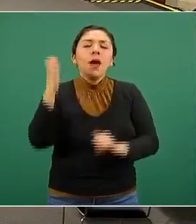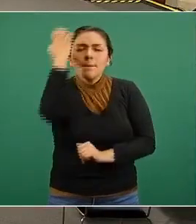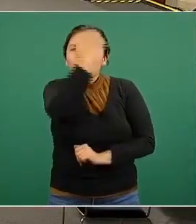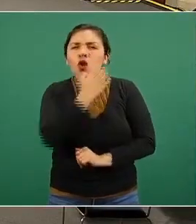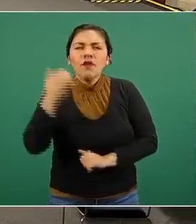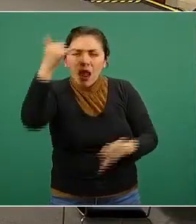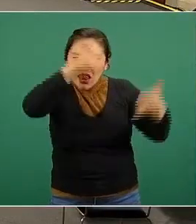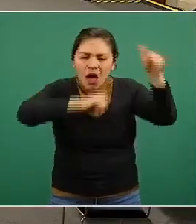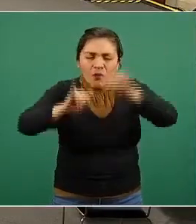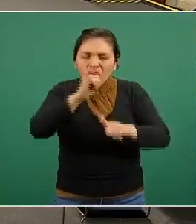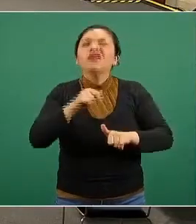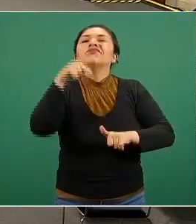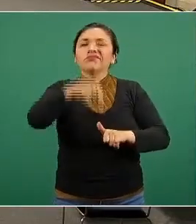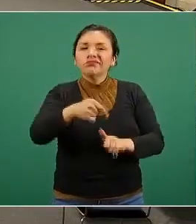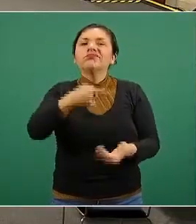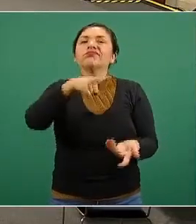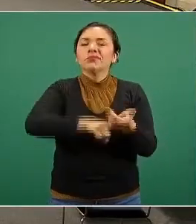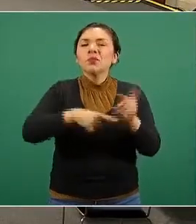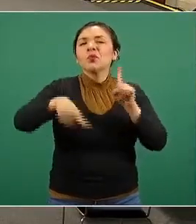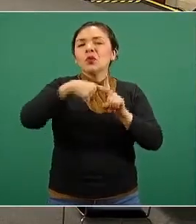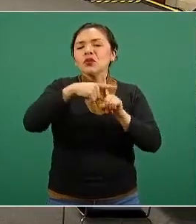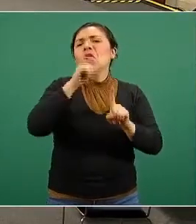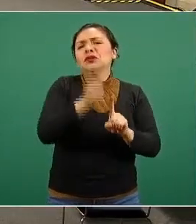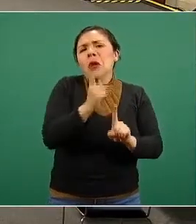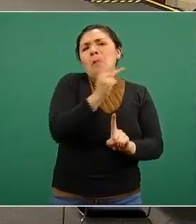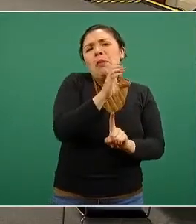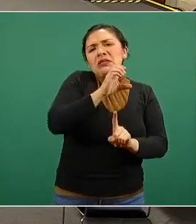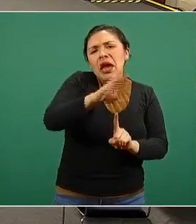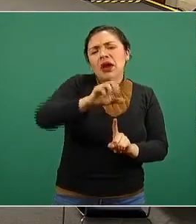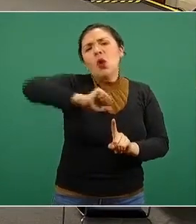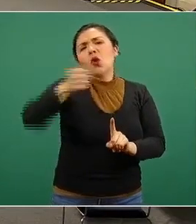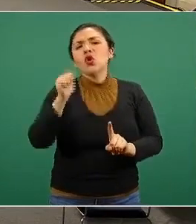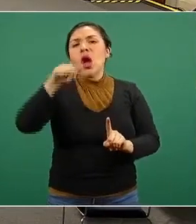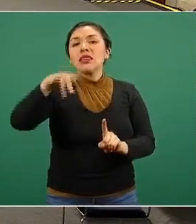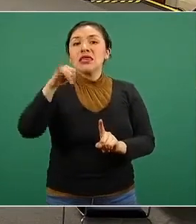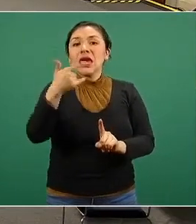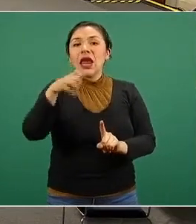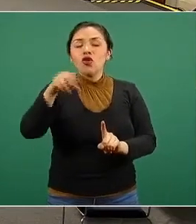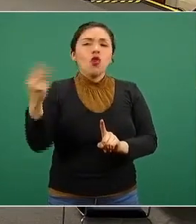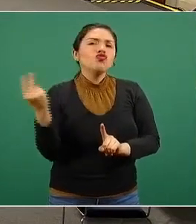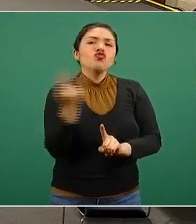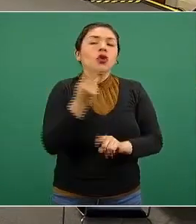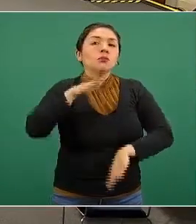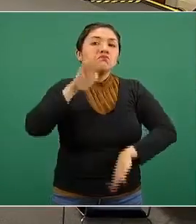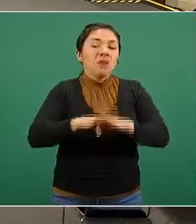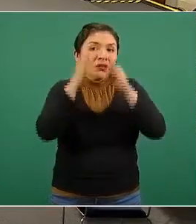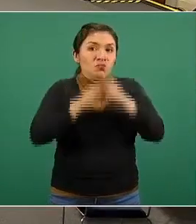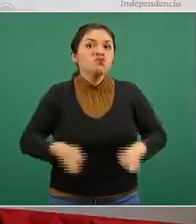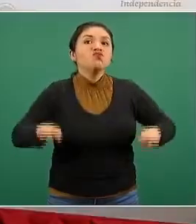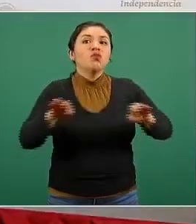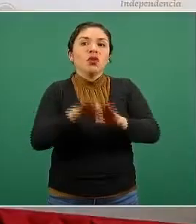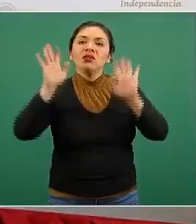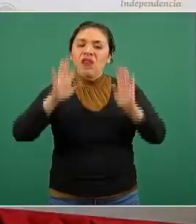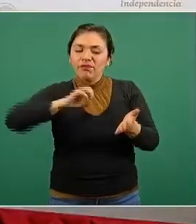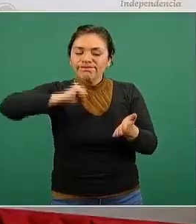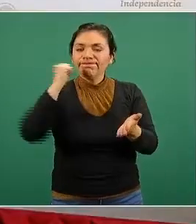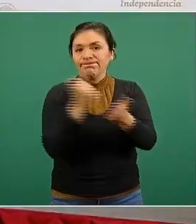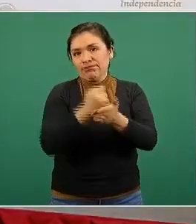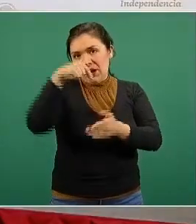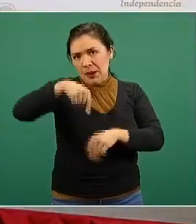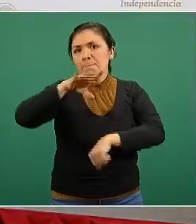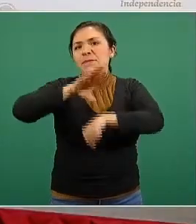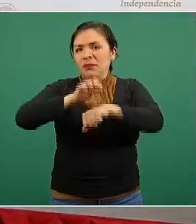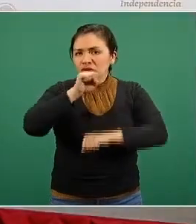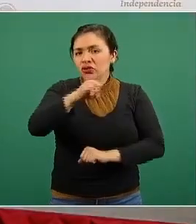resultado positivo, ya sea PCR o ya sea antigénica, que son las 2 pruebas que están oficialmente autorizadas en